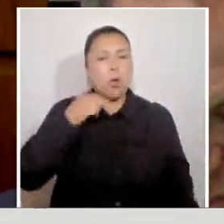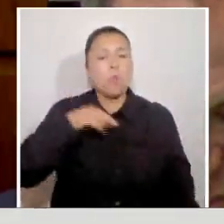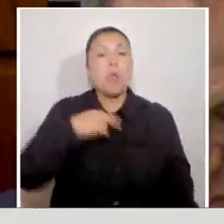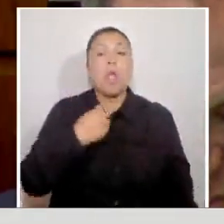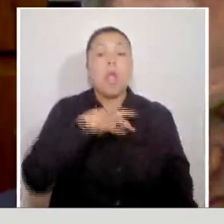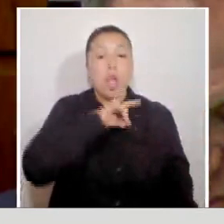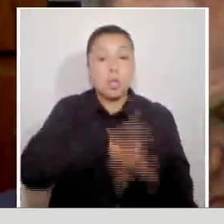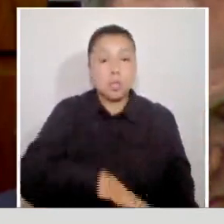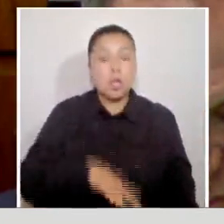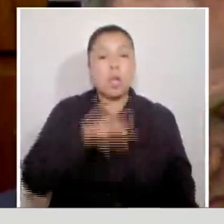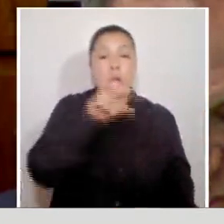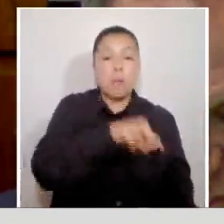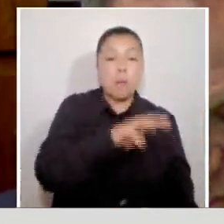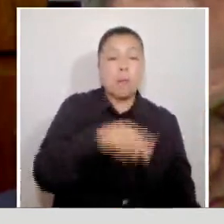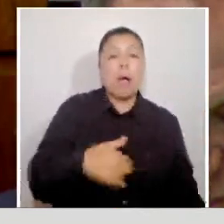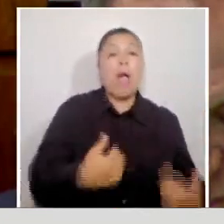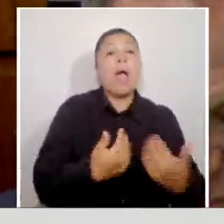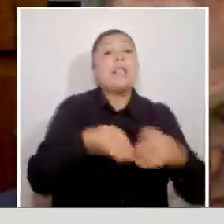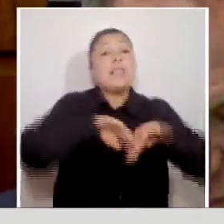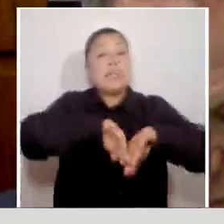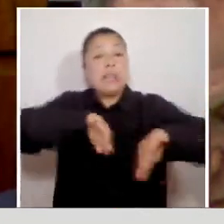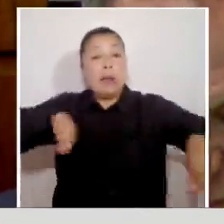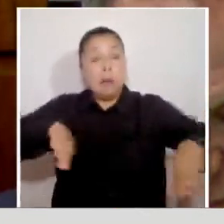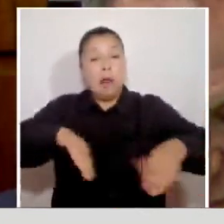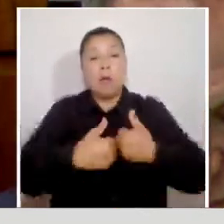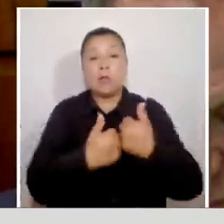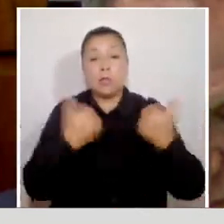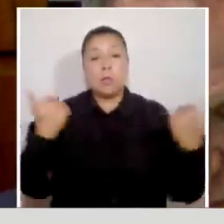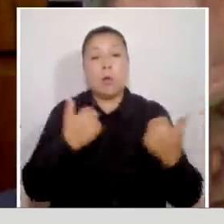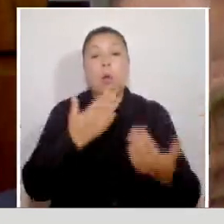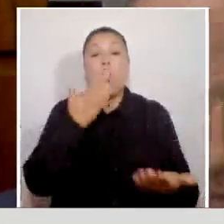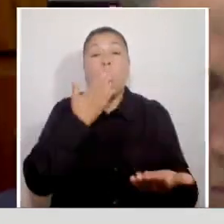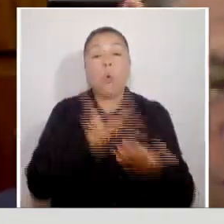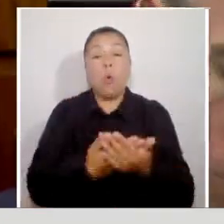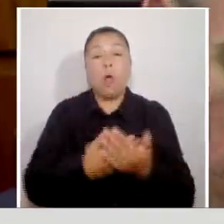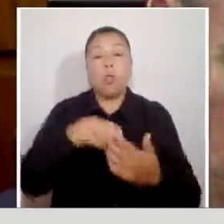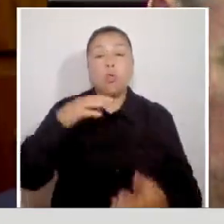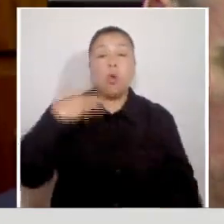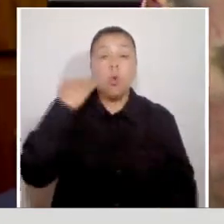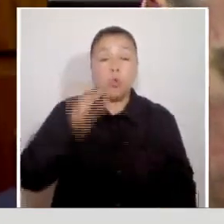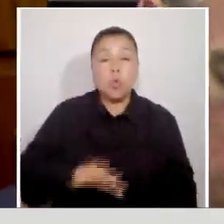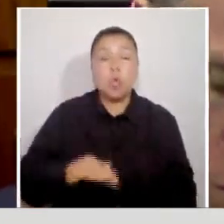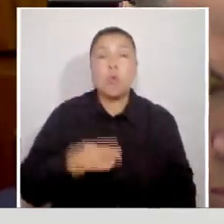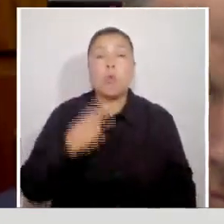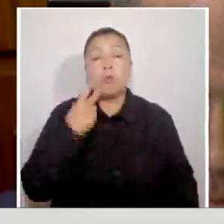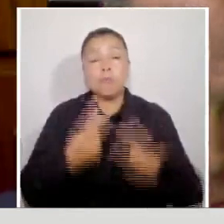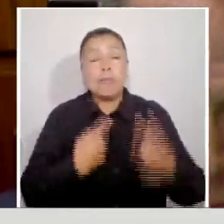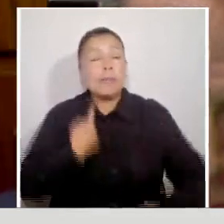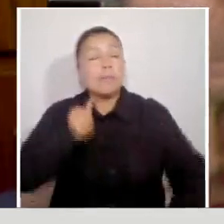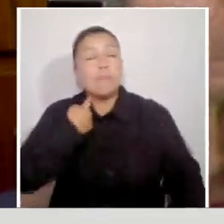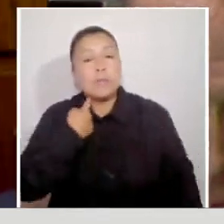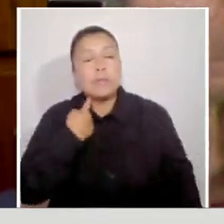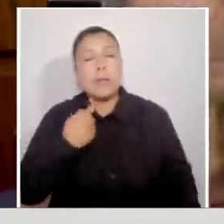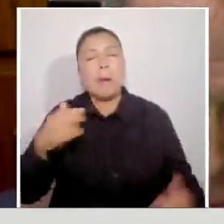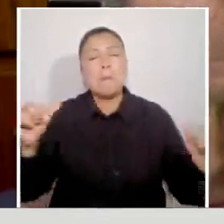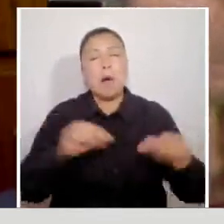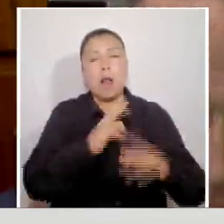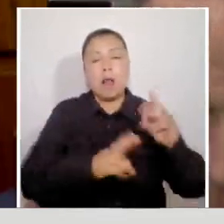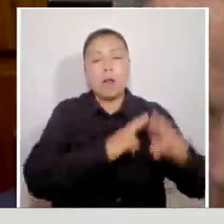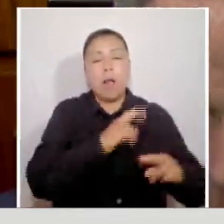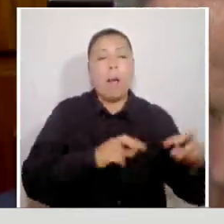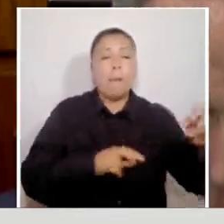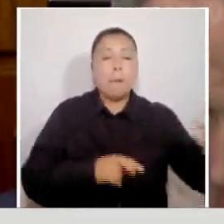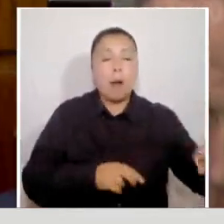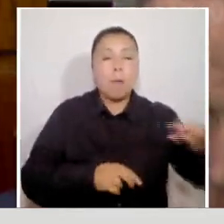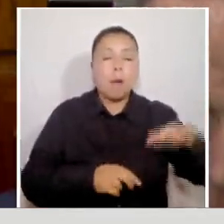separados la realidad que viven esos niños cuando hay una mala relación y son Víctimas de su padre o su